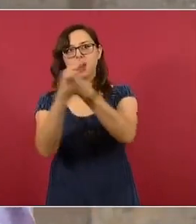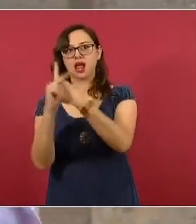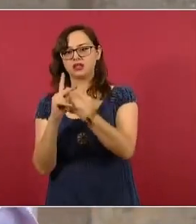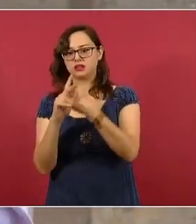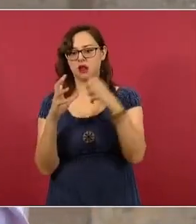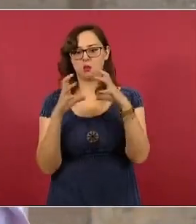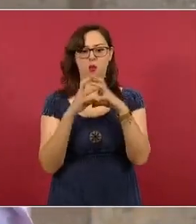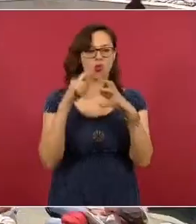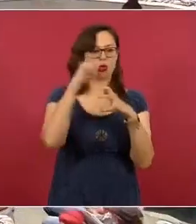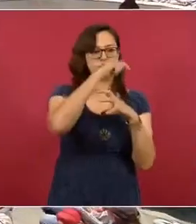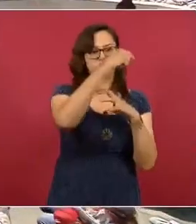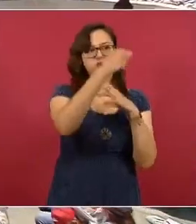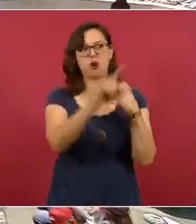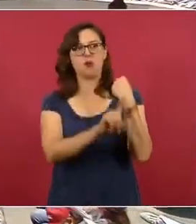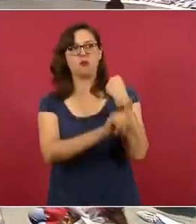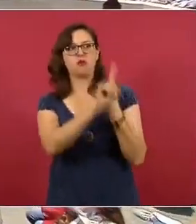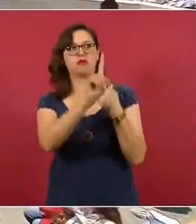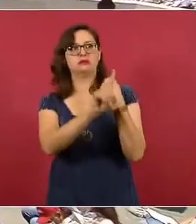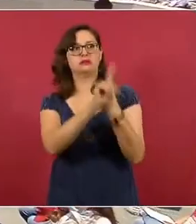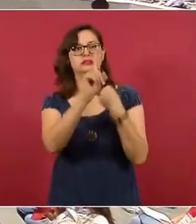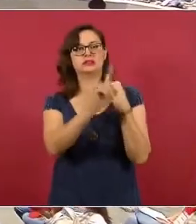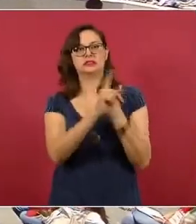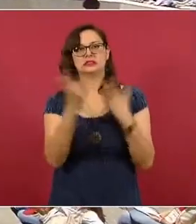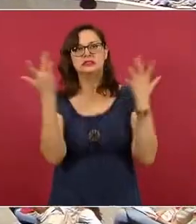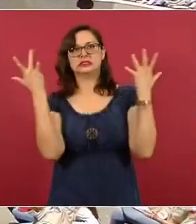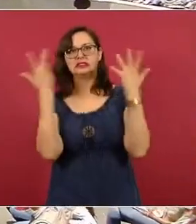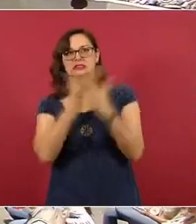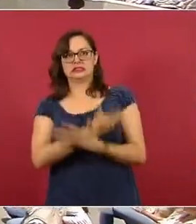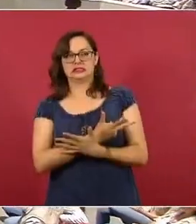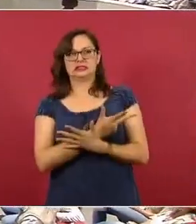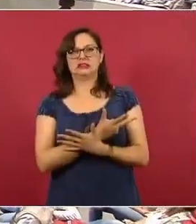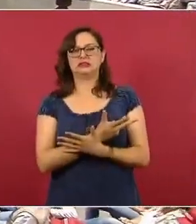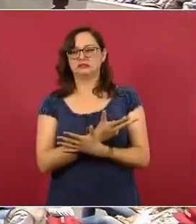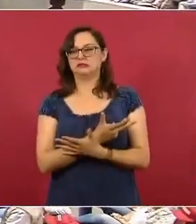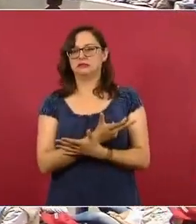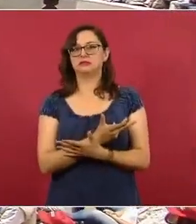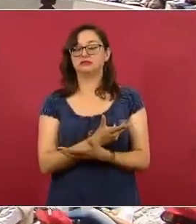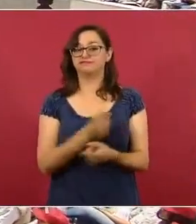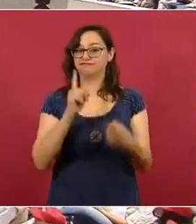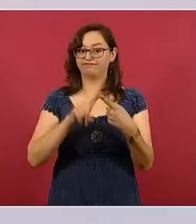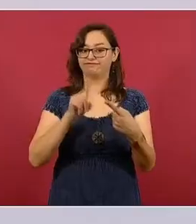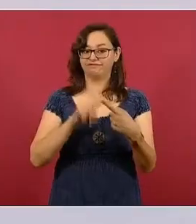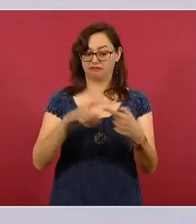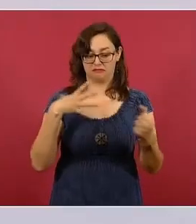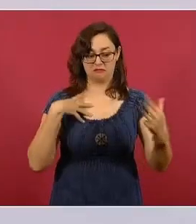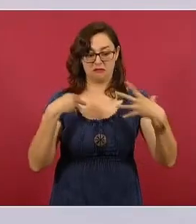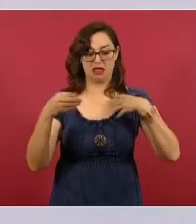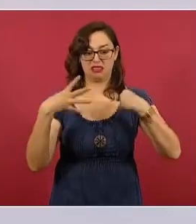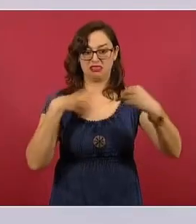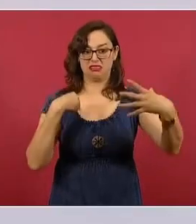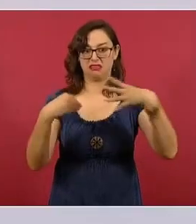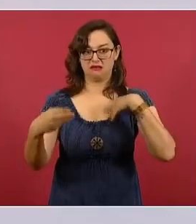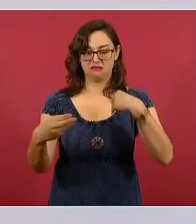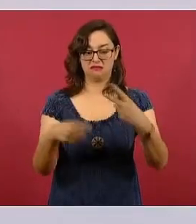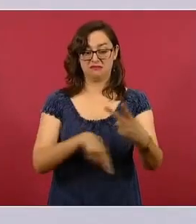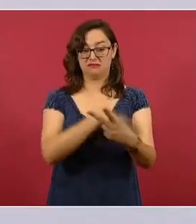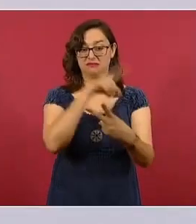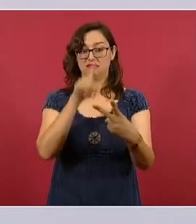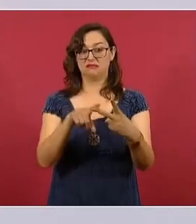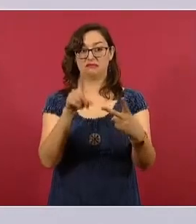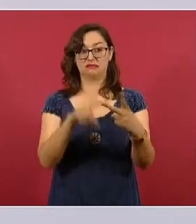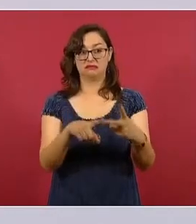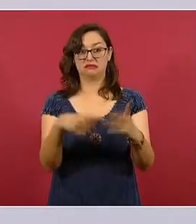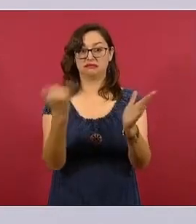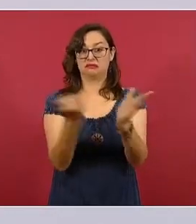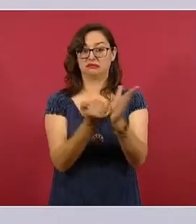enfrentar no solo la pandemia, sino también la inflación, produciendo lo básico,